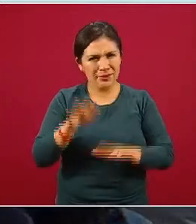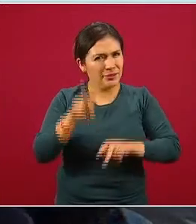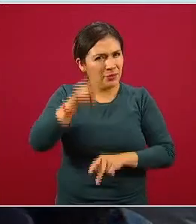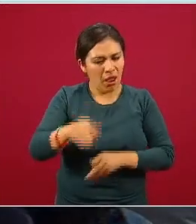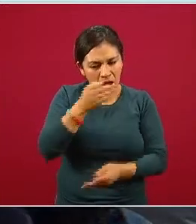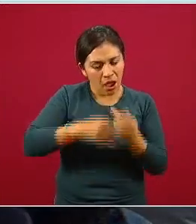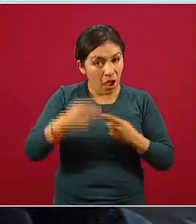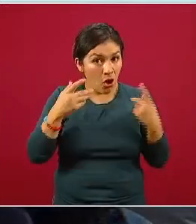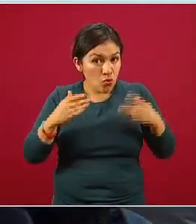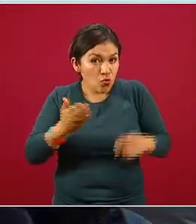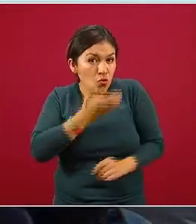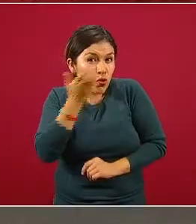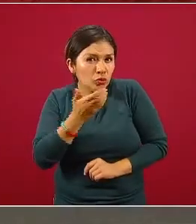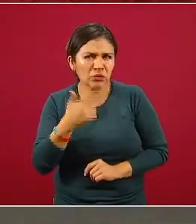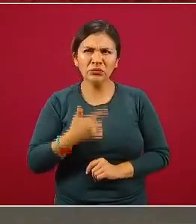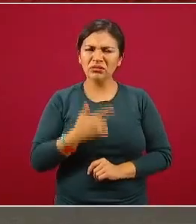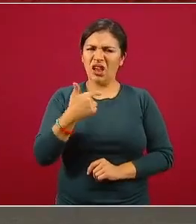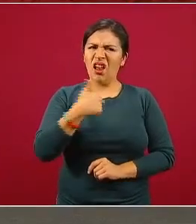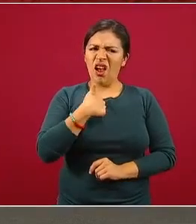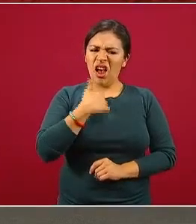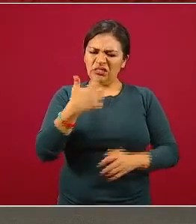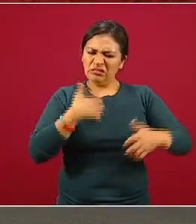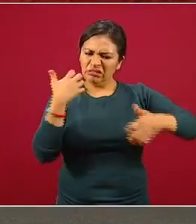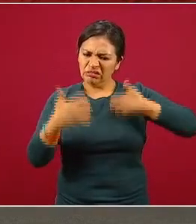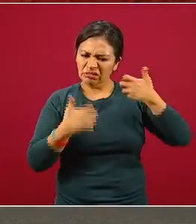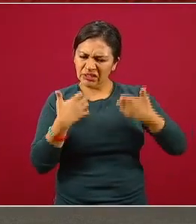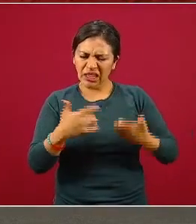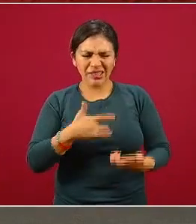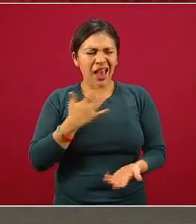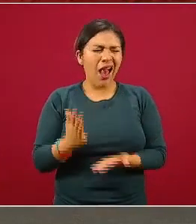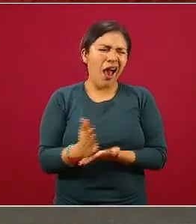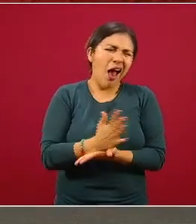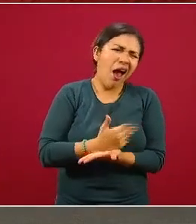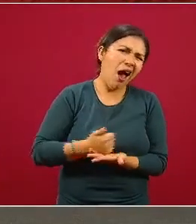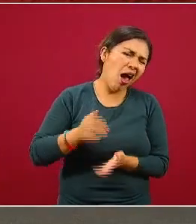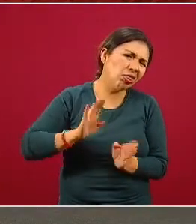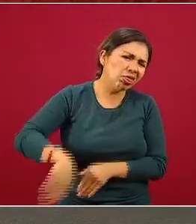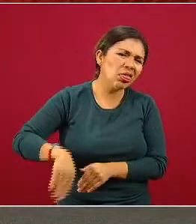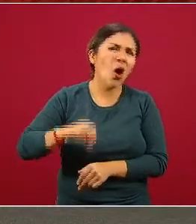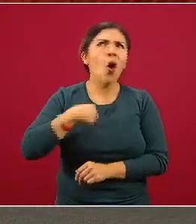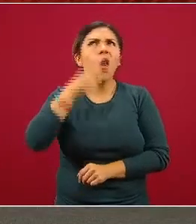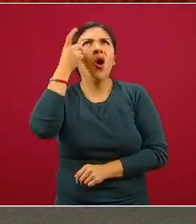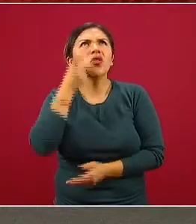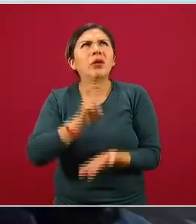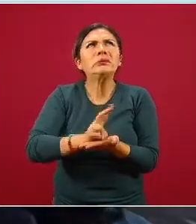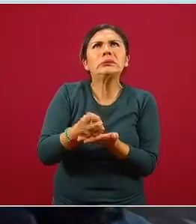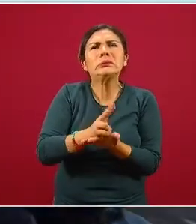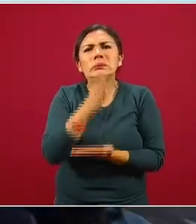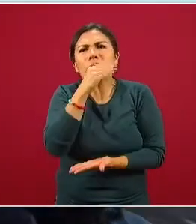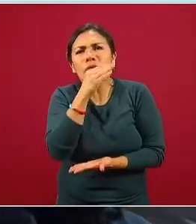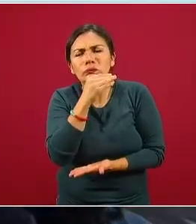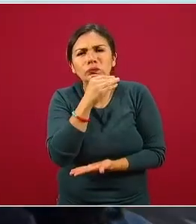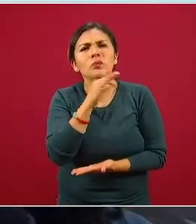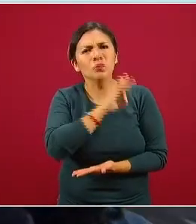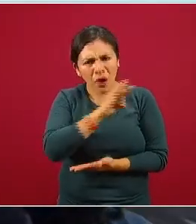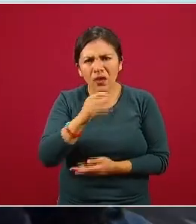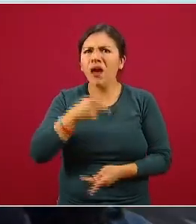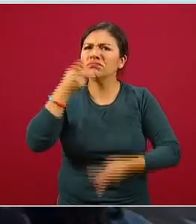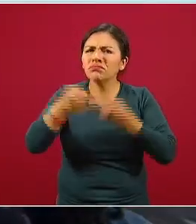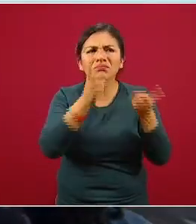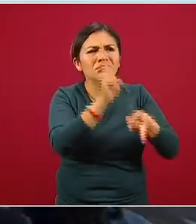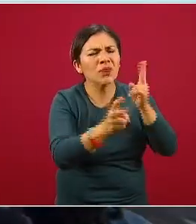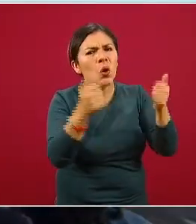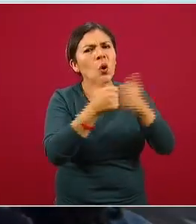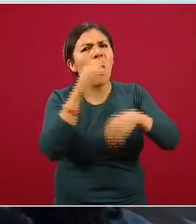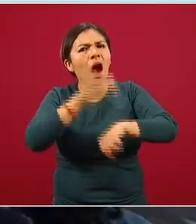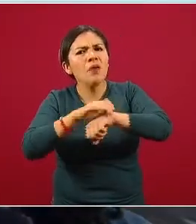identificar cuando estamos más irritables, cuando nos sentimos desganados, cuando no podemos dormir en la noche. Podemos comentarlo con nuestros compañeros,